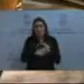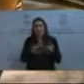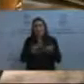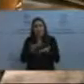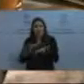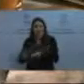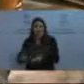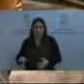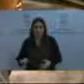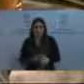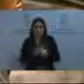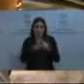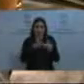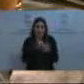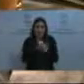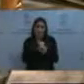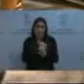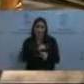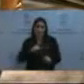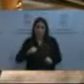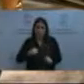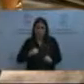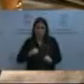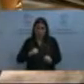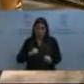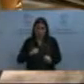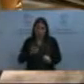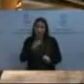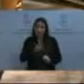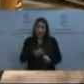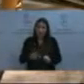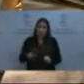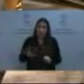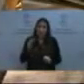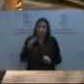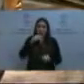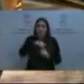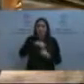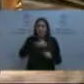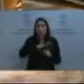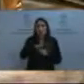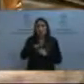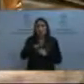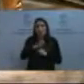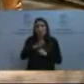con el empleo autónomo. Se ha incorporado en el ámbito de las